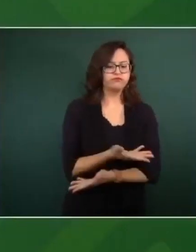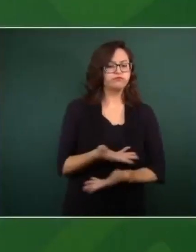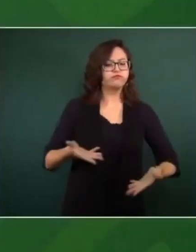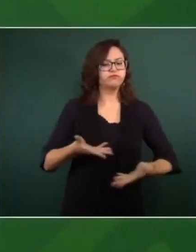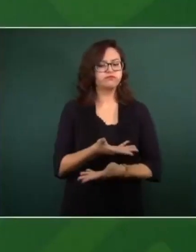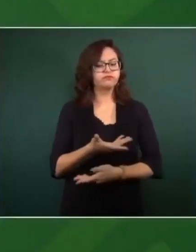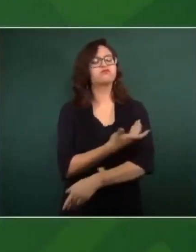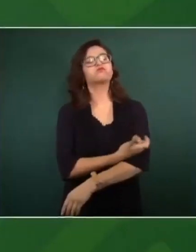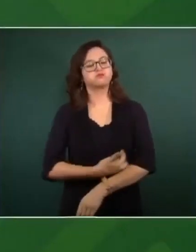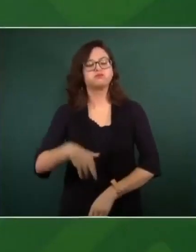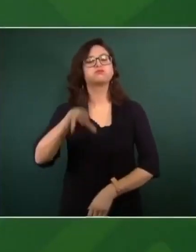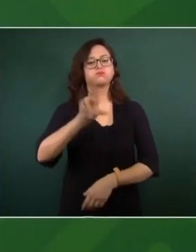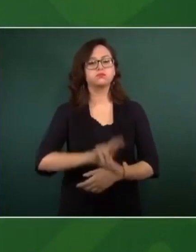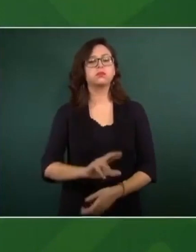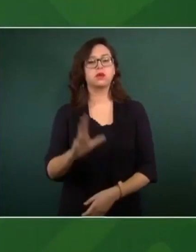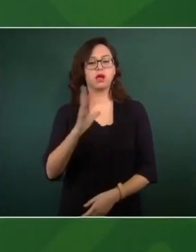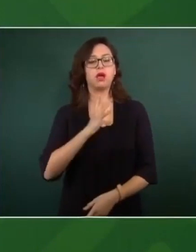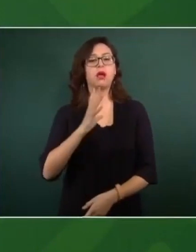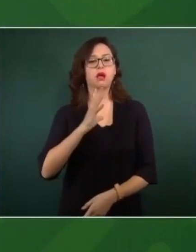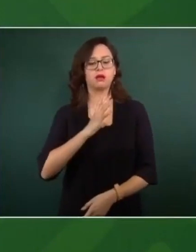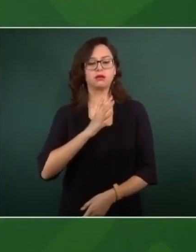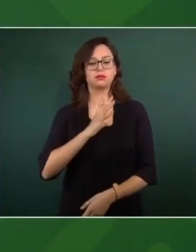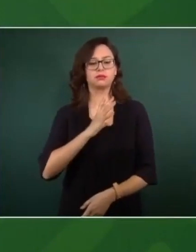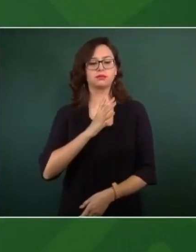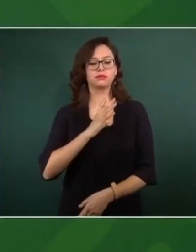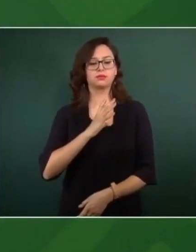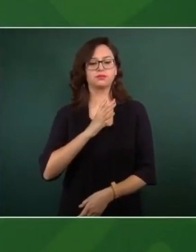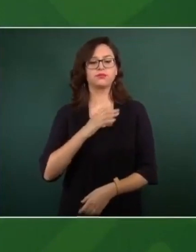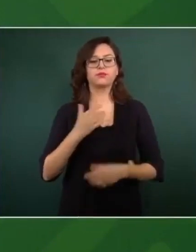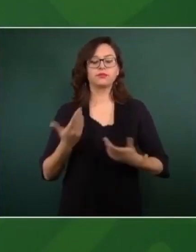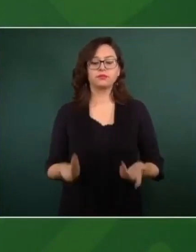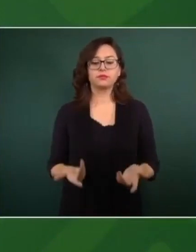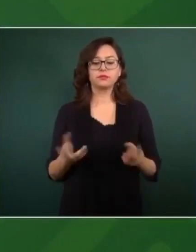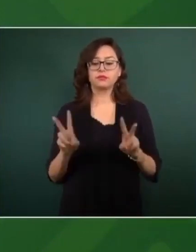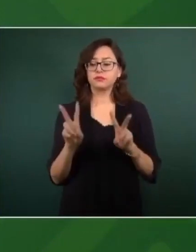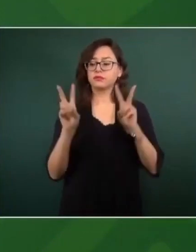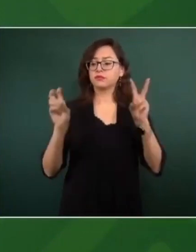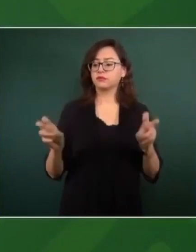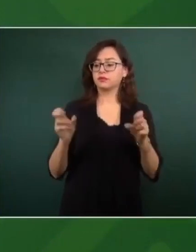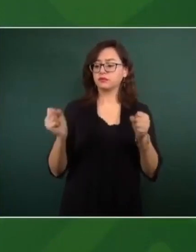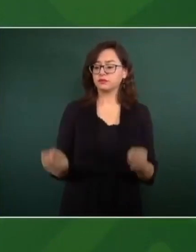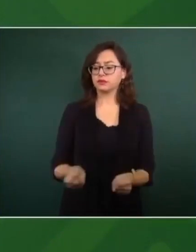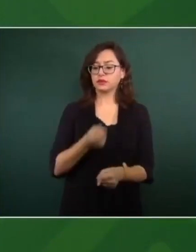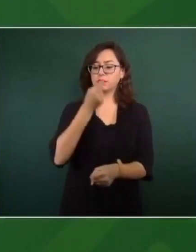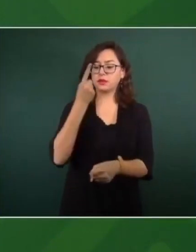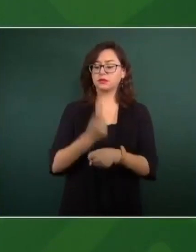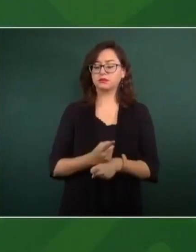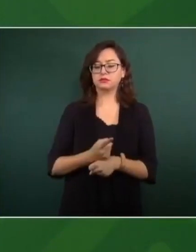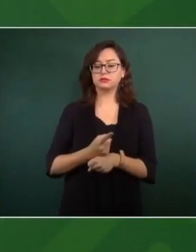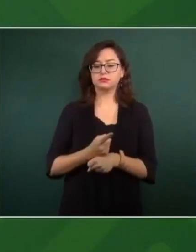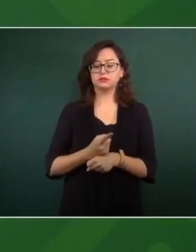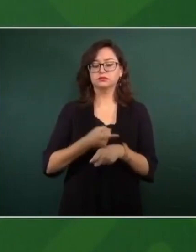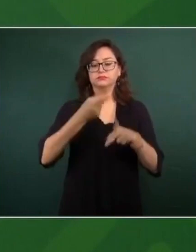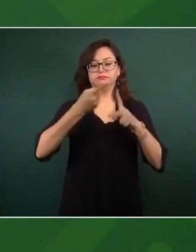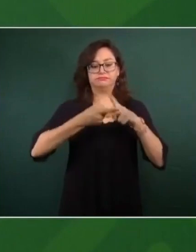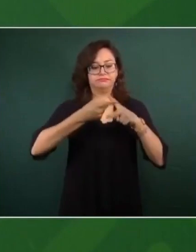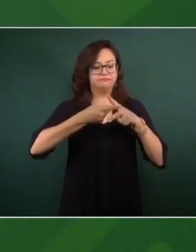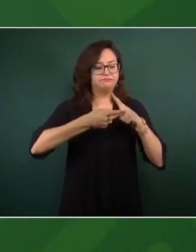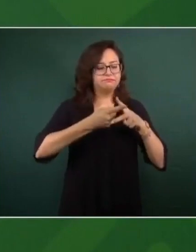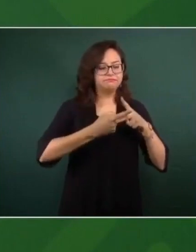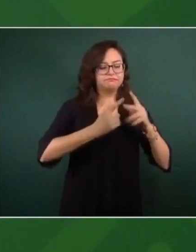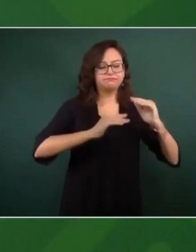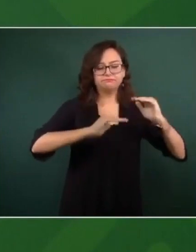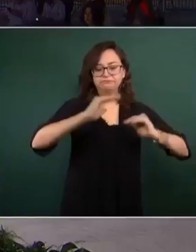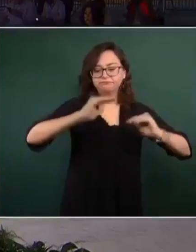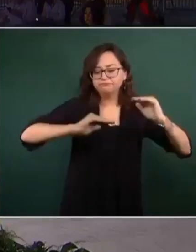priísta de guerrero héctor astudillo el mismo gobernador me dijo hoy que el presidente se comprometió a ayudar a limpiar la